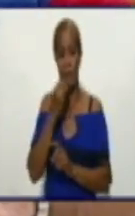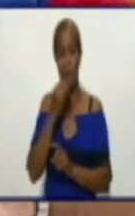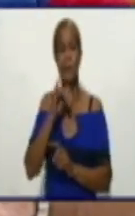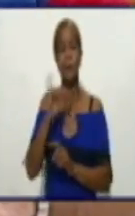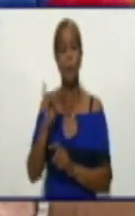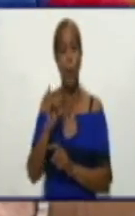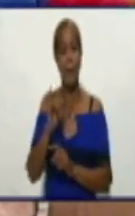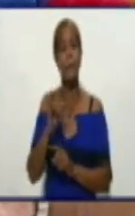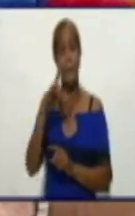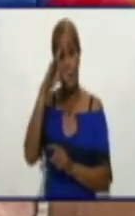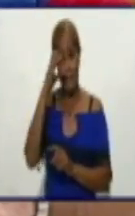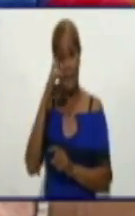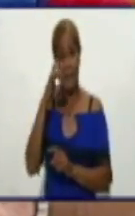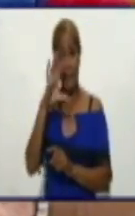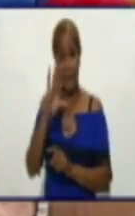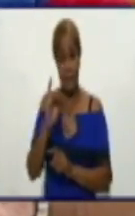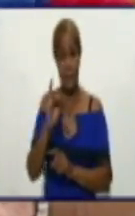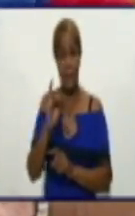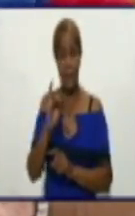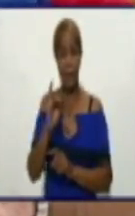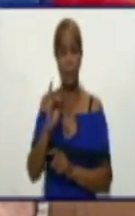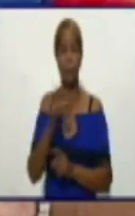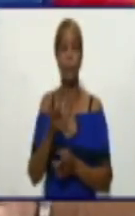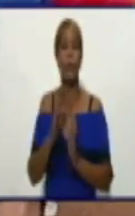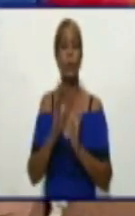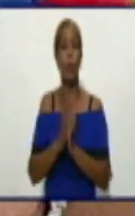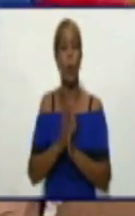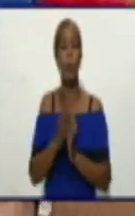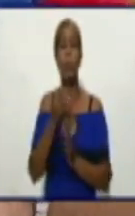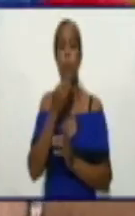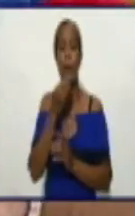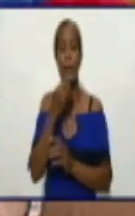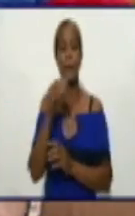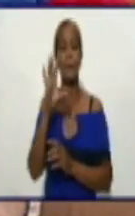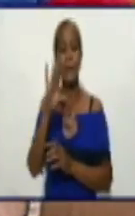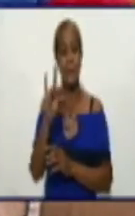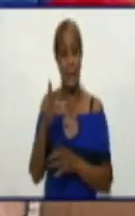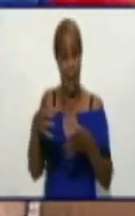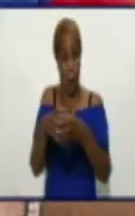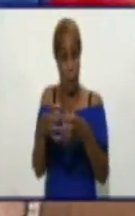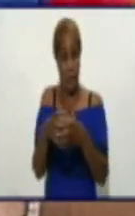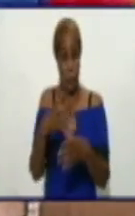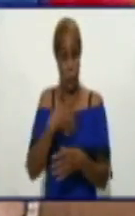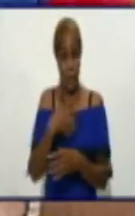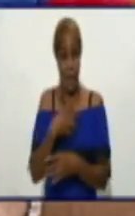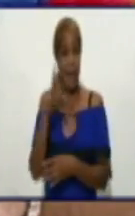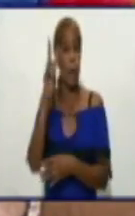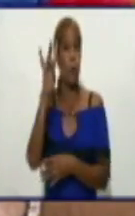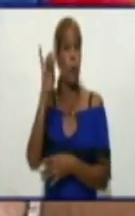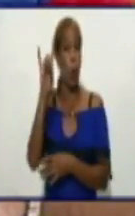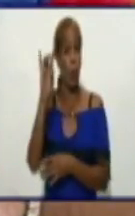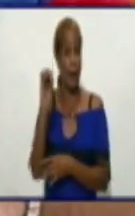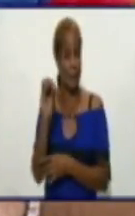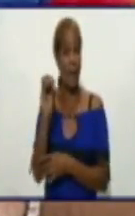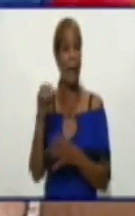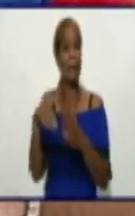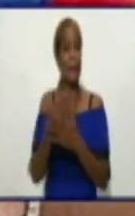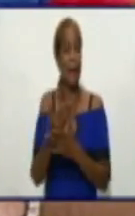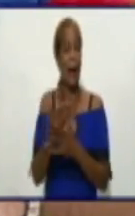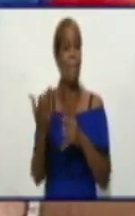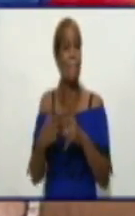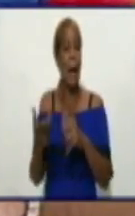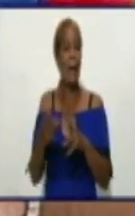tiene un término de hasta 40 días para notificar un dictamen técnico. Es decir, que es el que avala que la persona está ya con todos los documentos y que está con